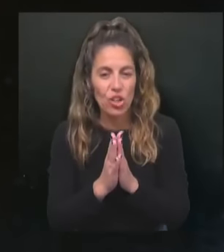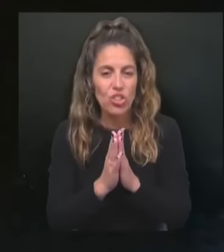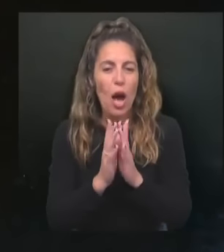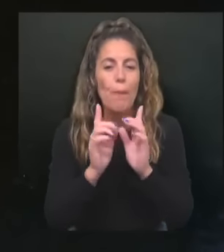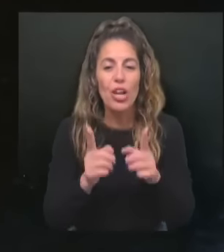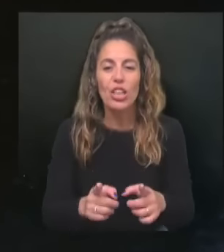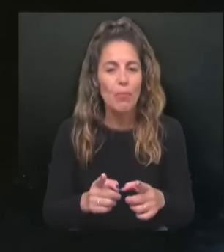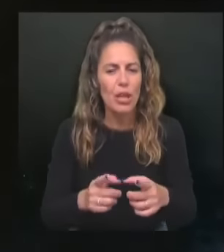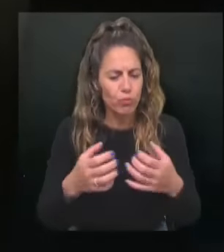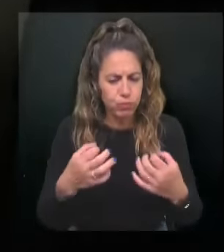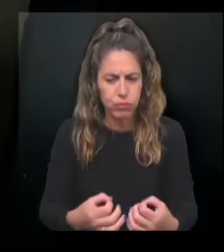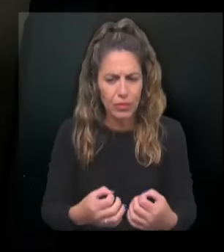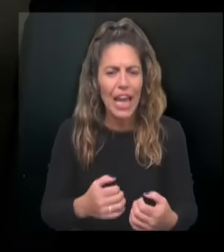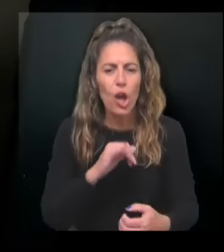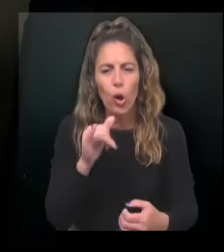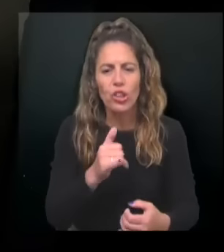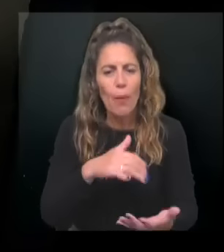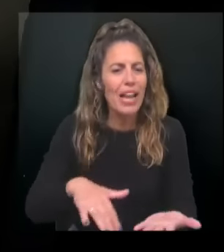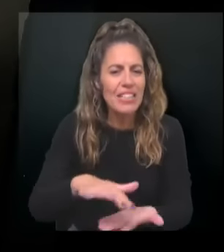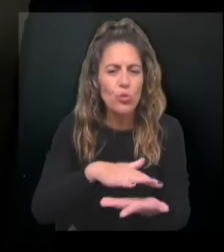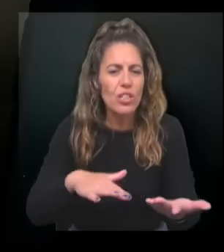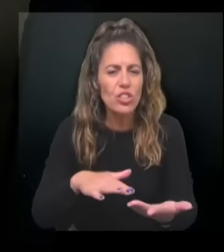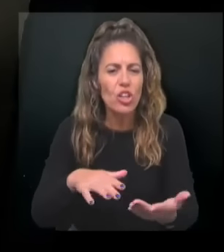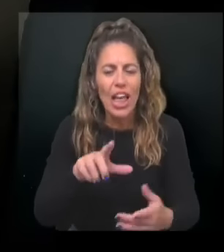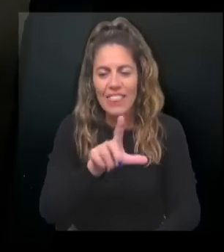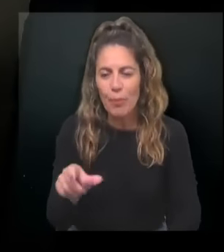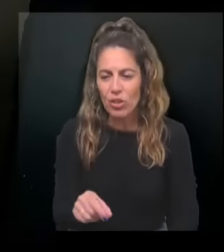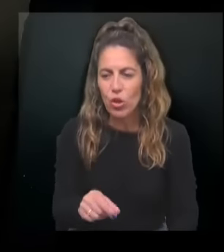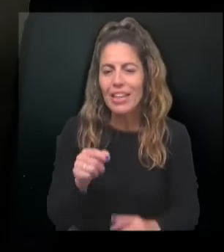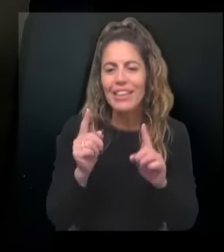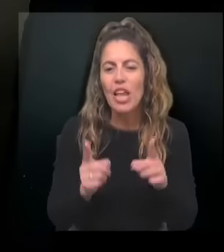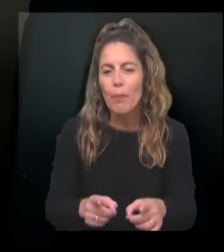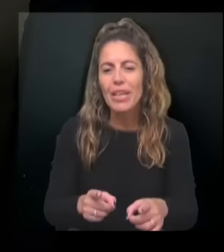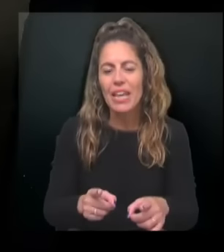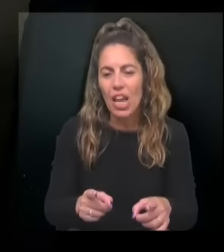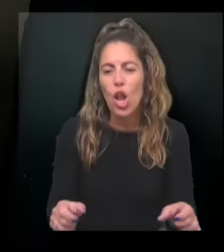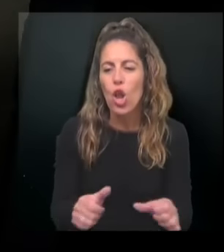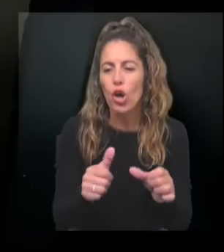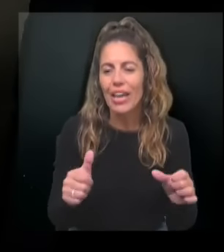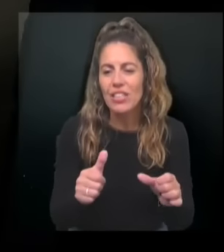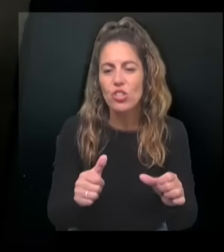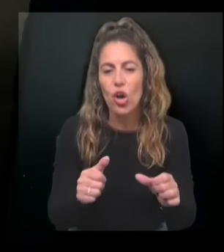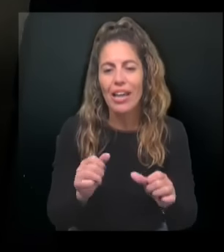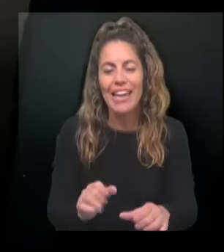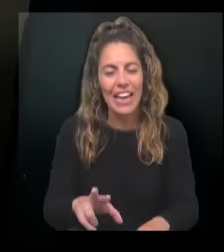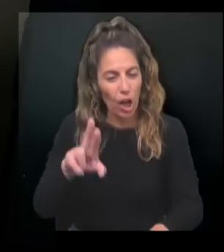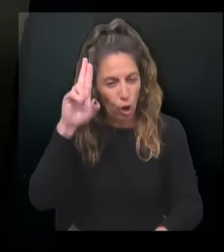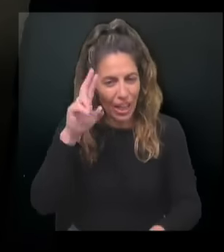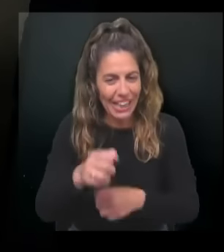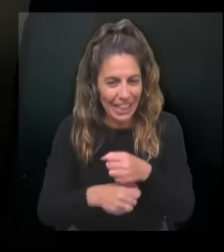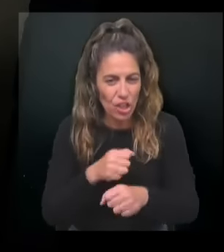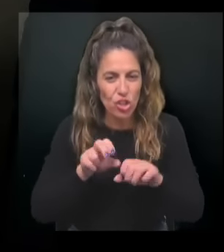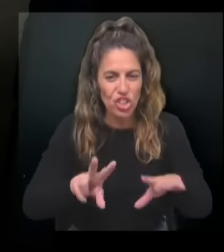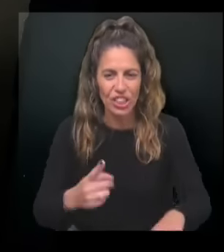una rigurosidad de lo que estaba pasando en la América del Sur. Y lo que fue su homilía, que hay que recordarla en el